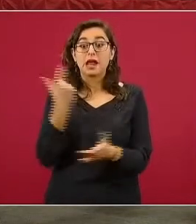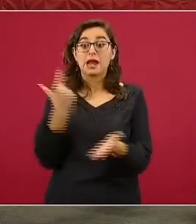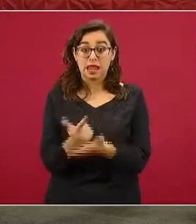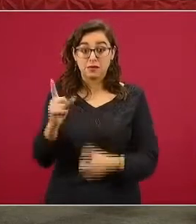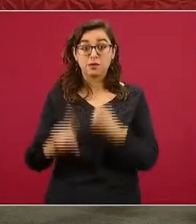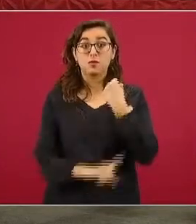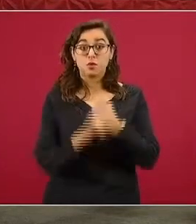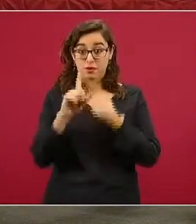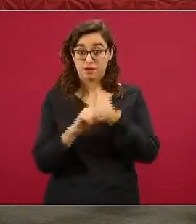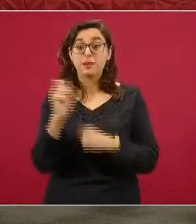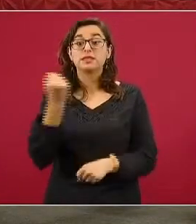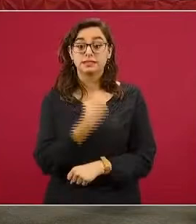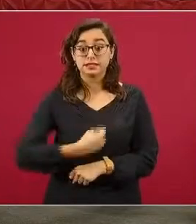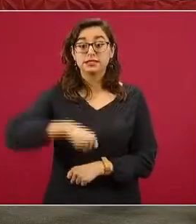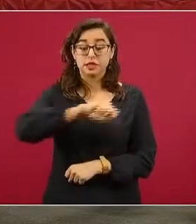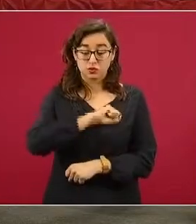pública.